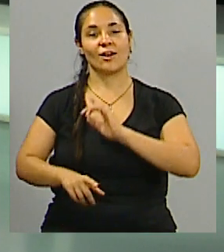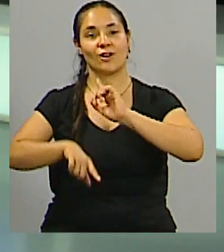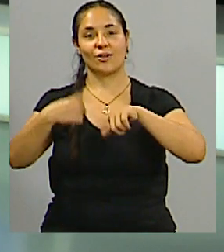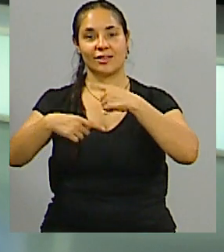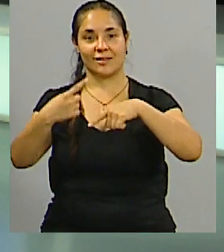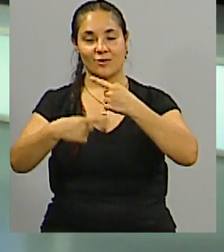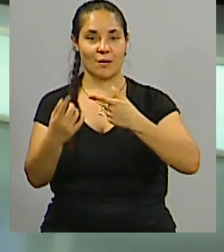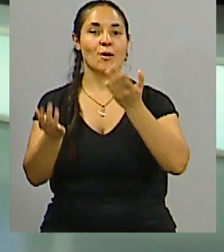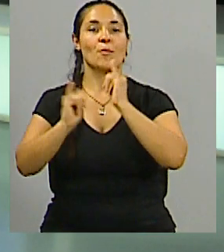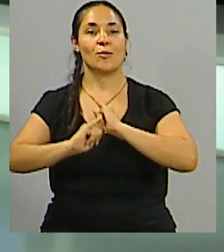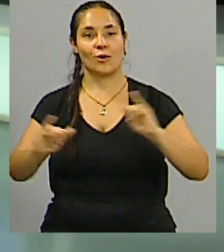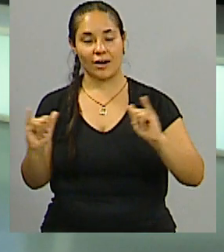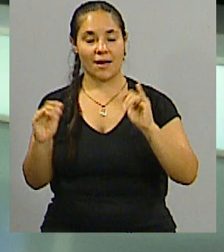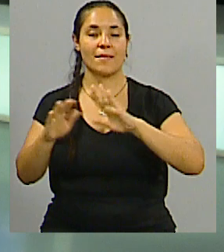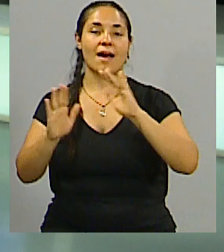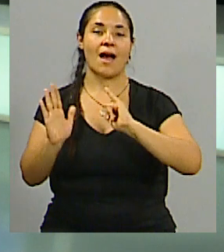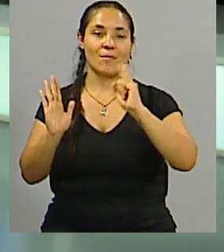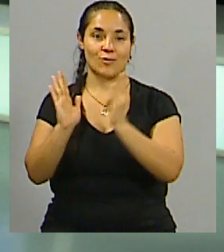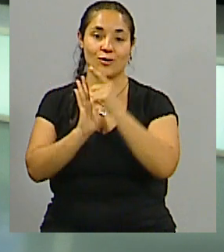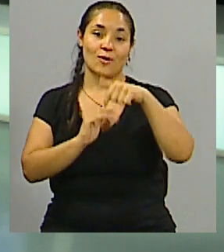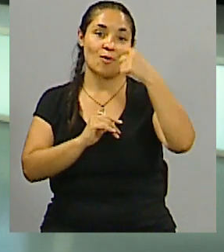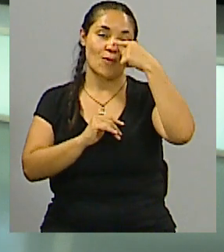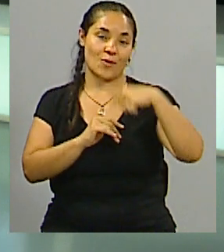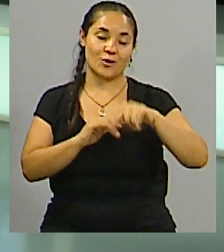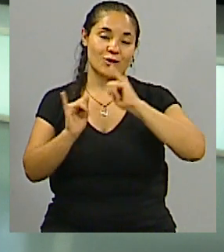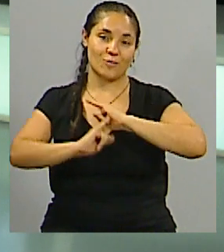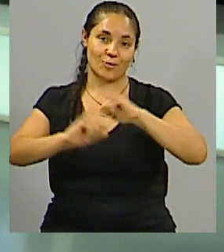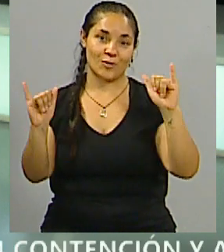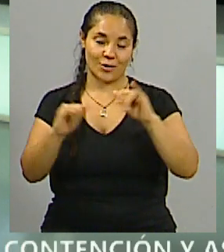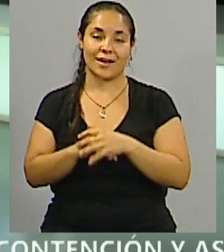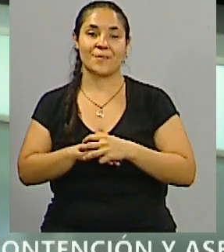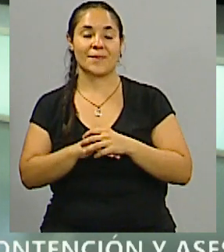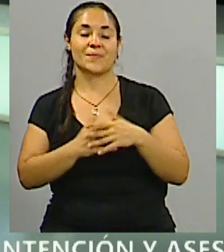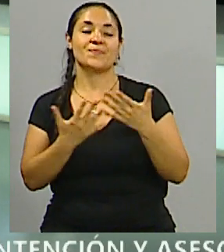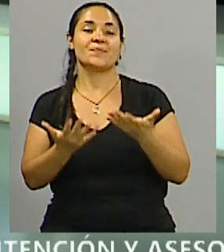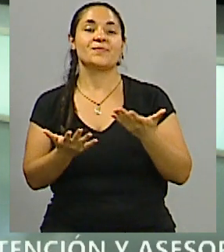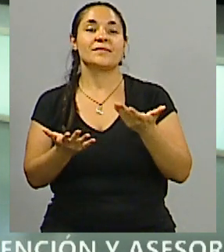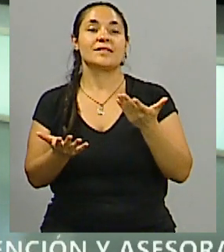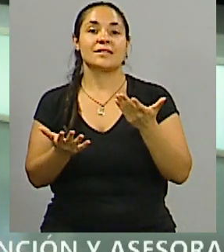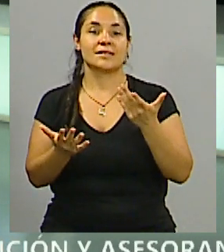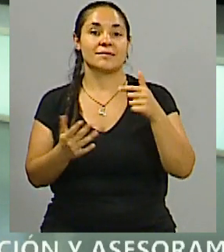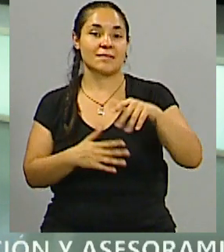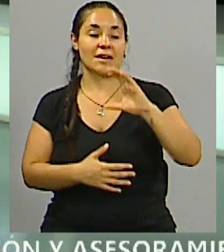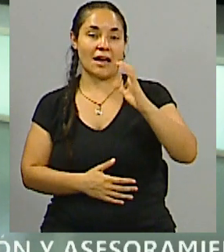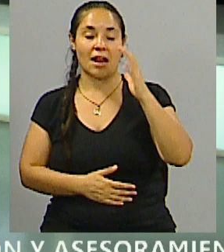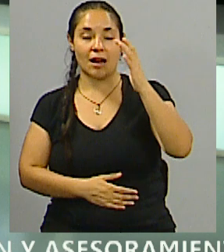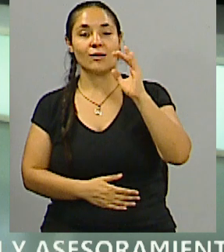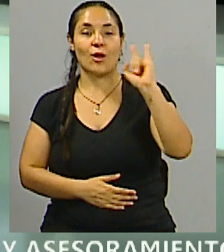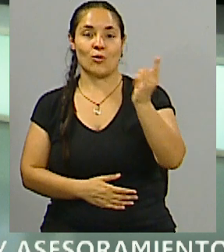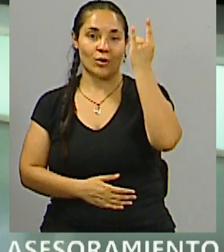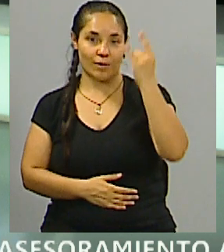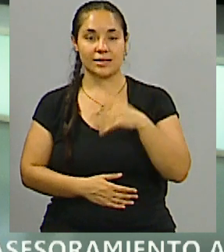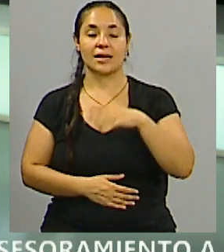continuamos con este programa de Apuntes, el último programa de esta temporada acá por el canal de la Universidad Nacional de